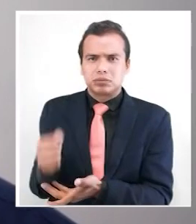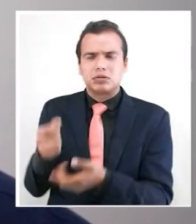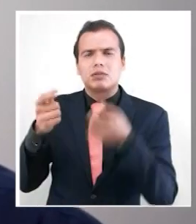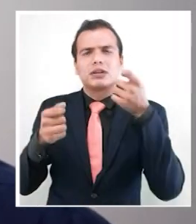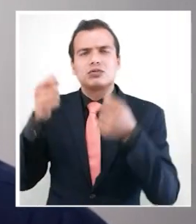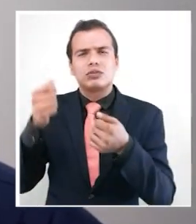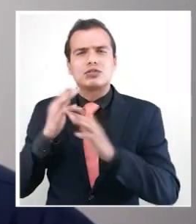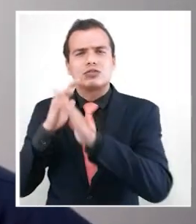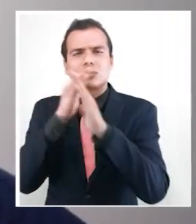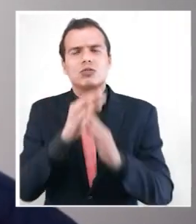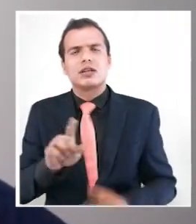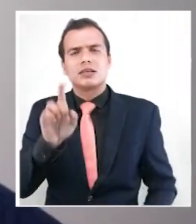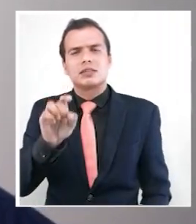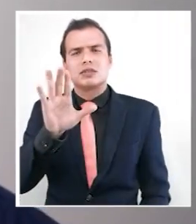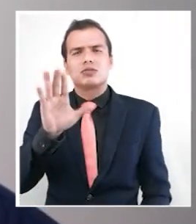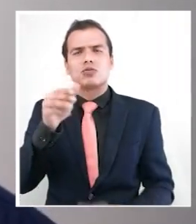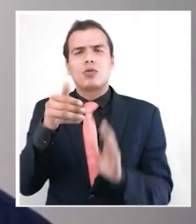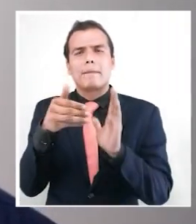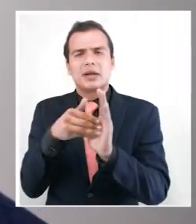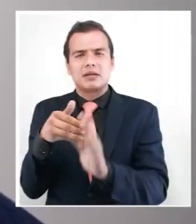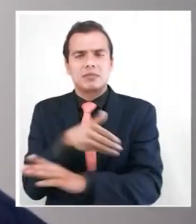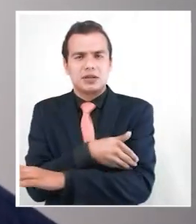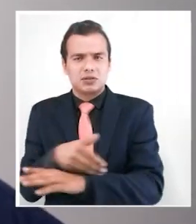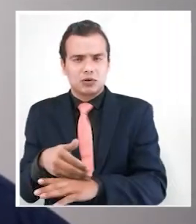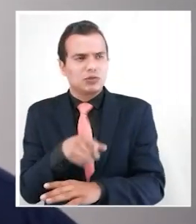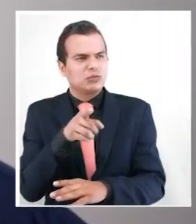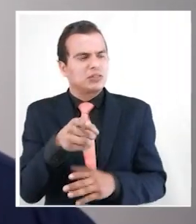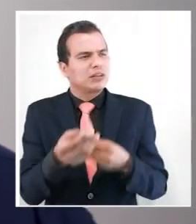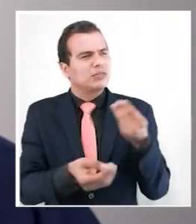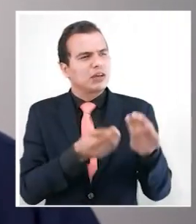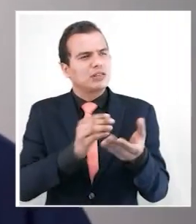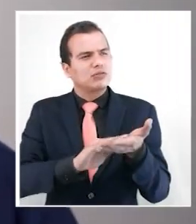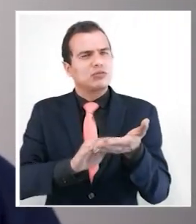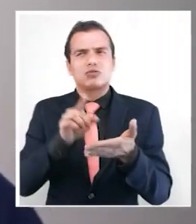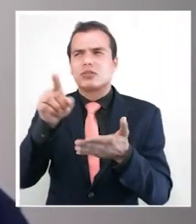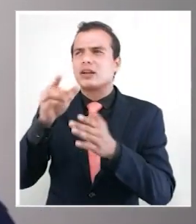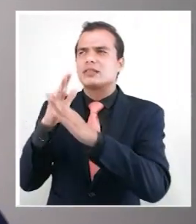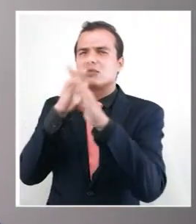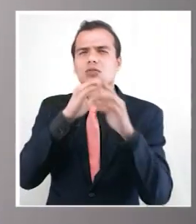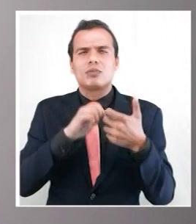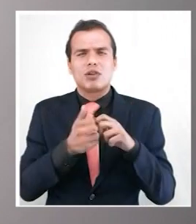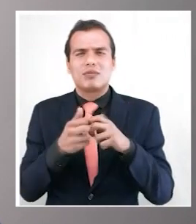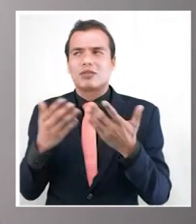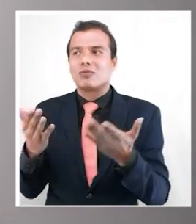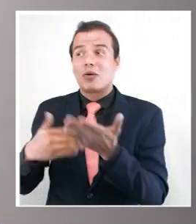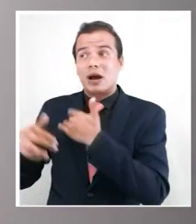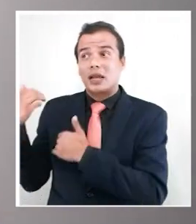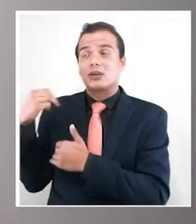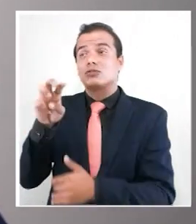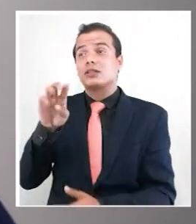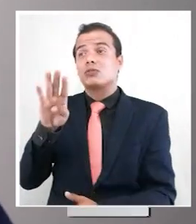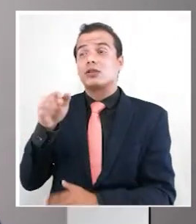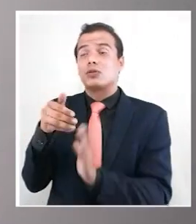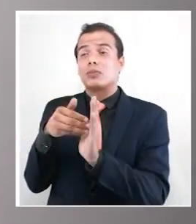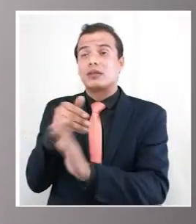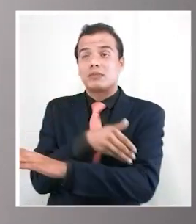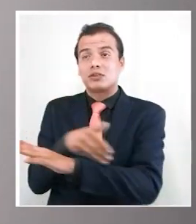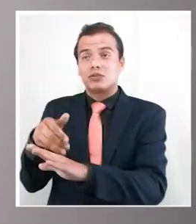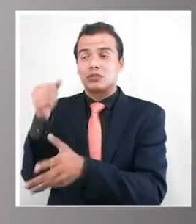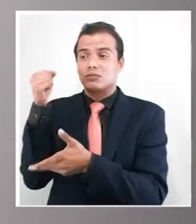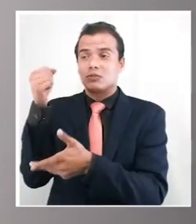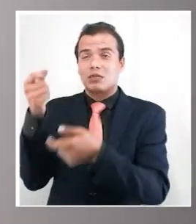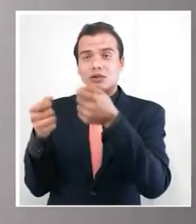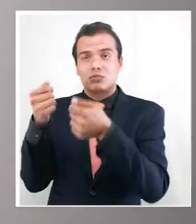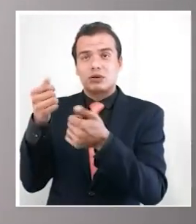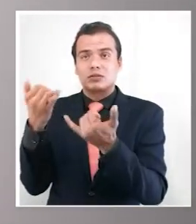84 mil a 64 mil, mil millones de pesos. Dije, alcalde, eso no alcanza. Por eso en un gobierno de Roberto Ortiz vamos a tener